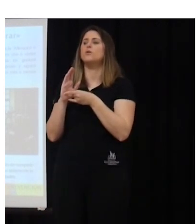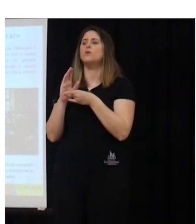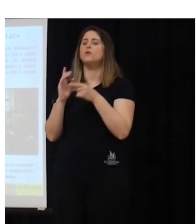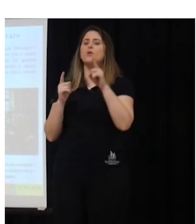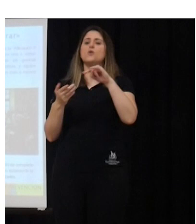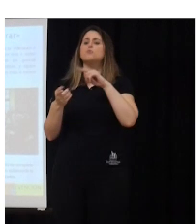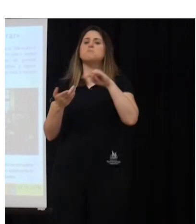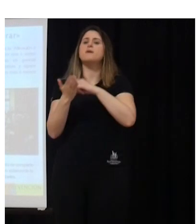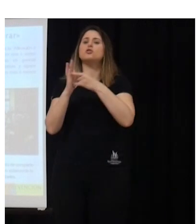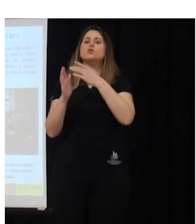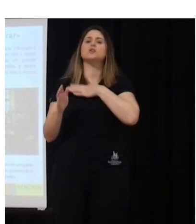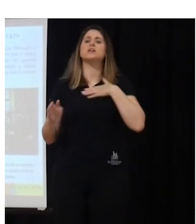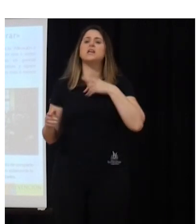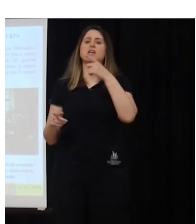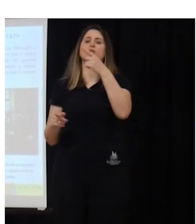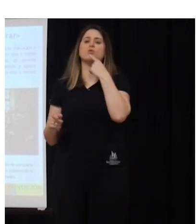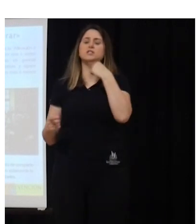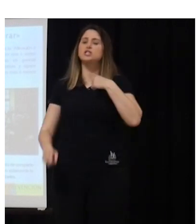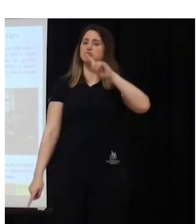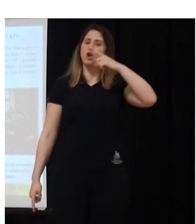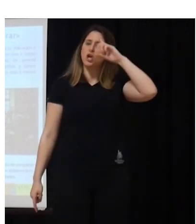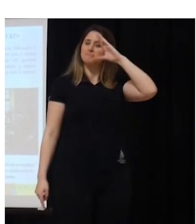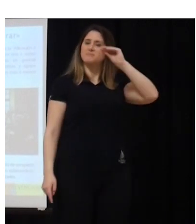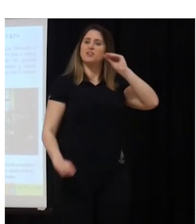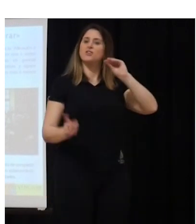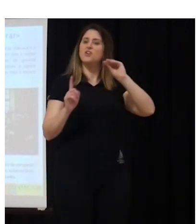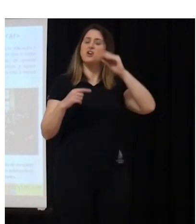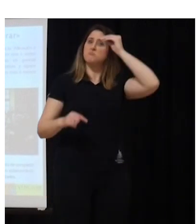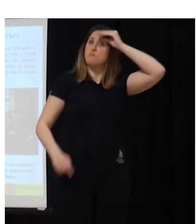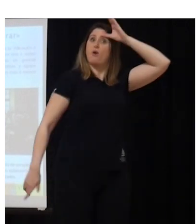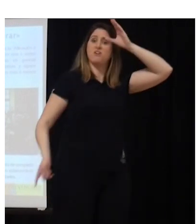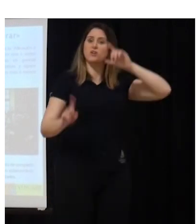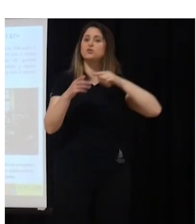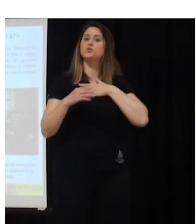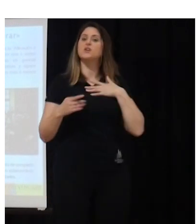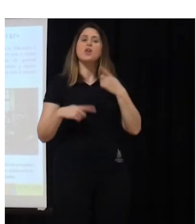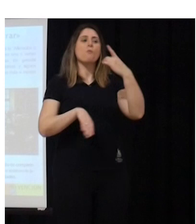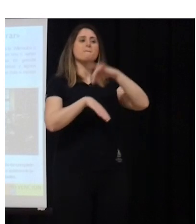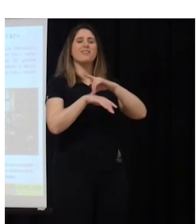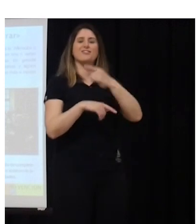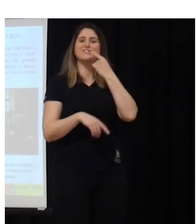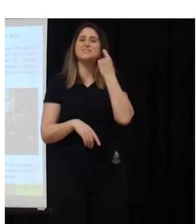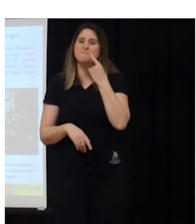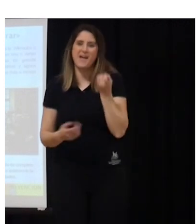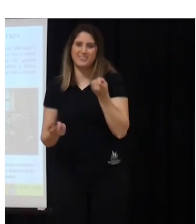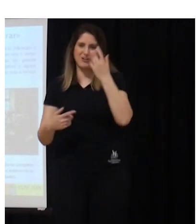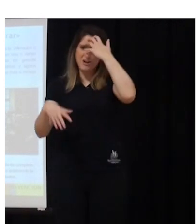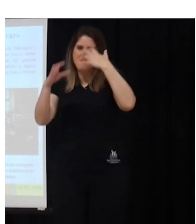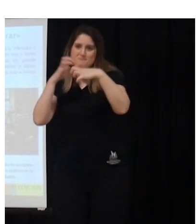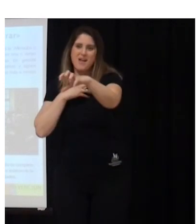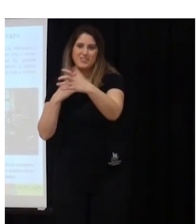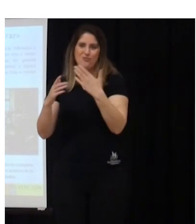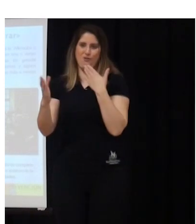genio. Querrán un médico agradable, simpático, empático, que sepa